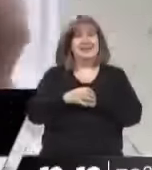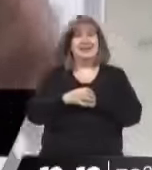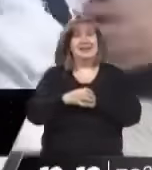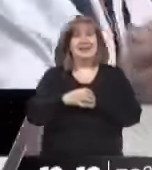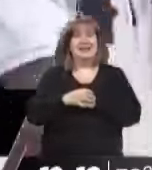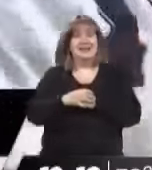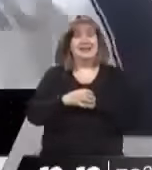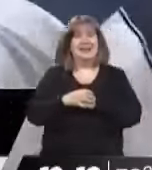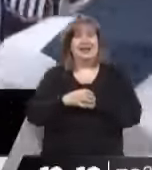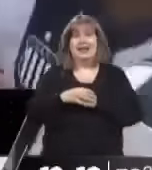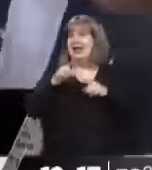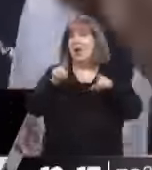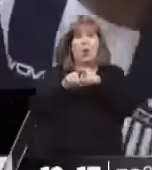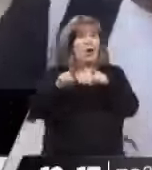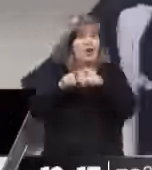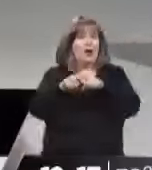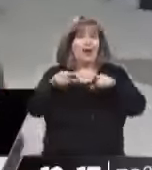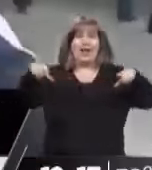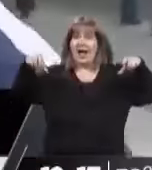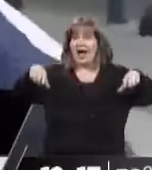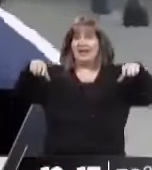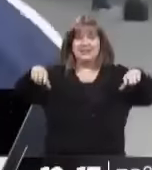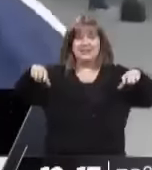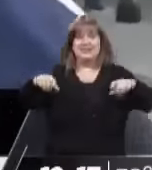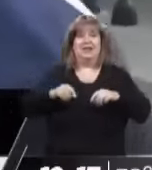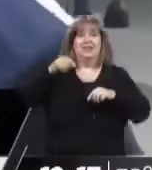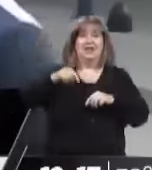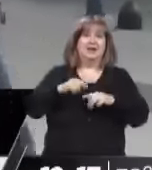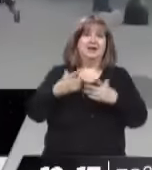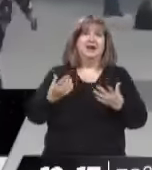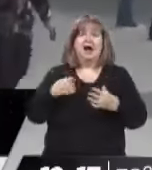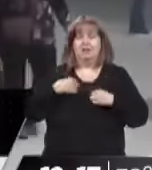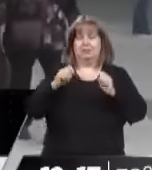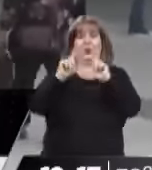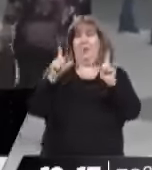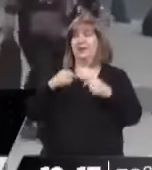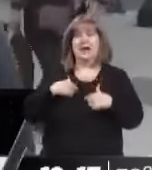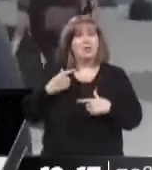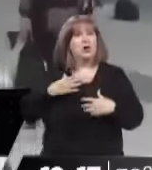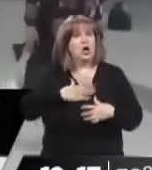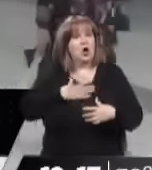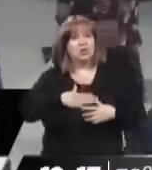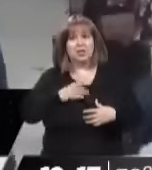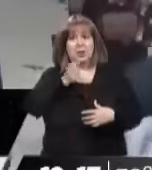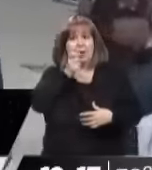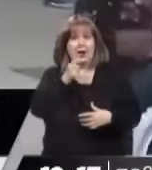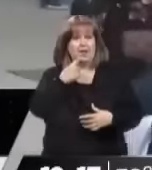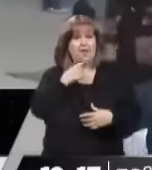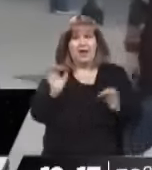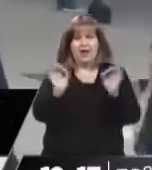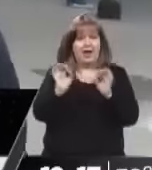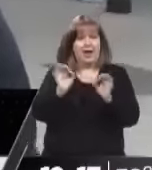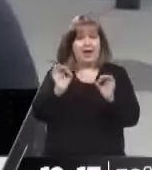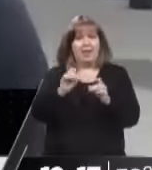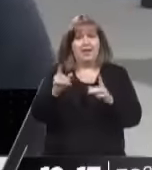Sin insulto. Bueno, paramos, papá. Sí, la mañana de Talleres a la Concagua, así. Me sorprendieron porque un canto de alegría, sin insultar, sin hablar